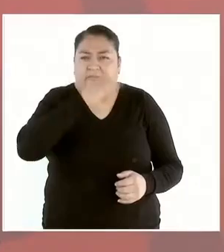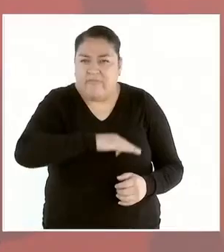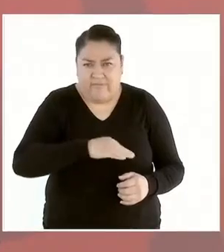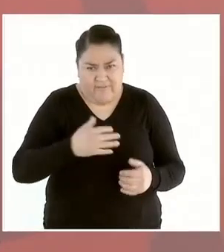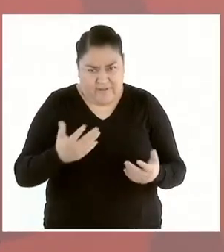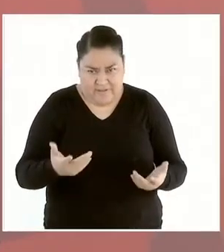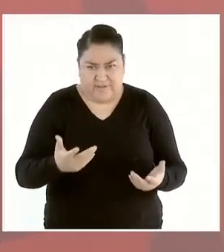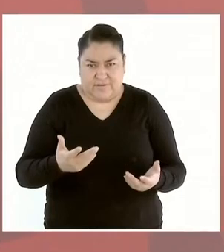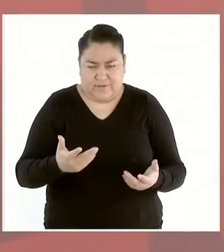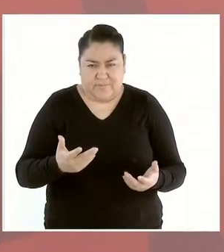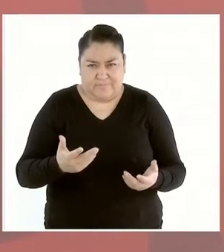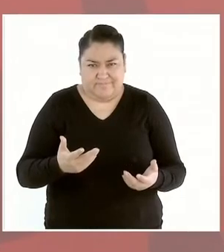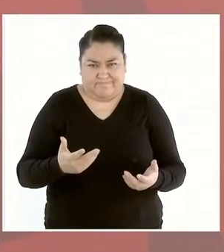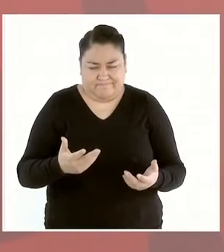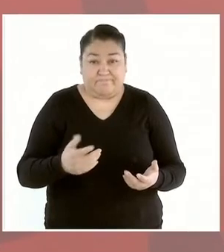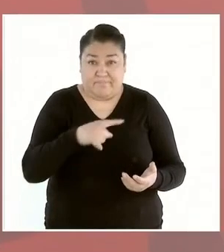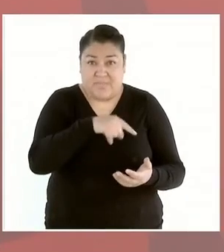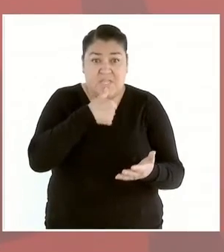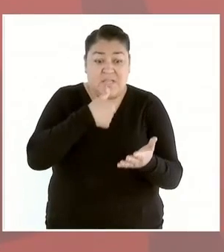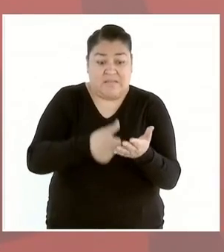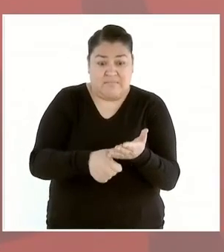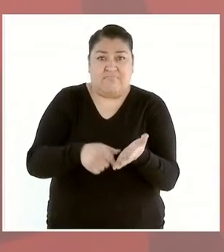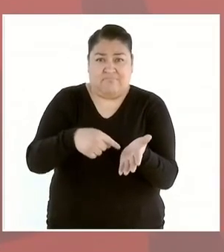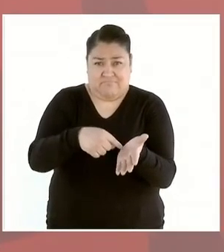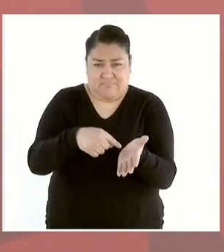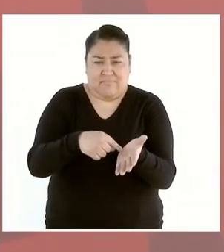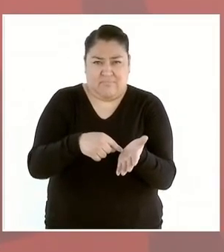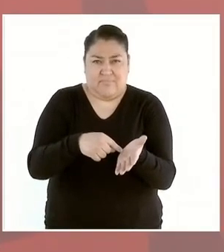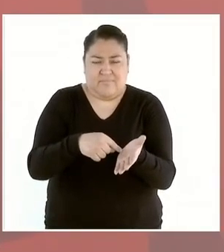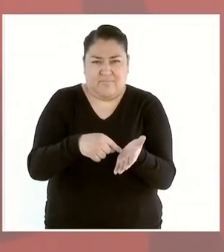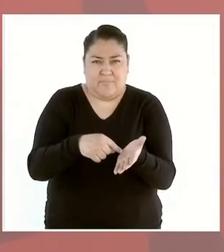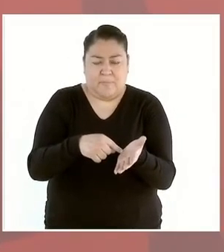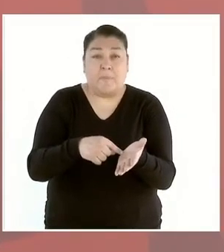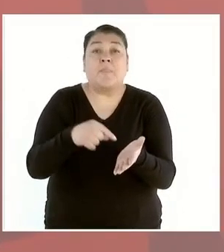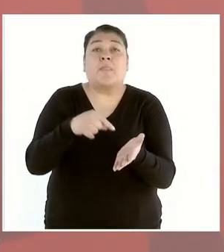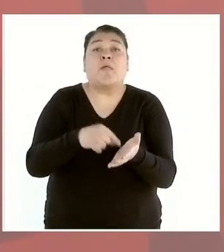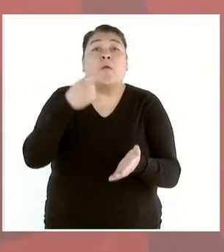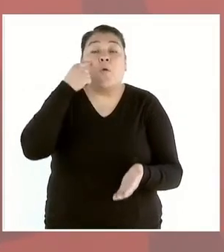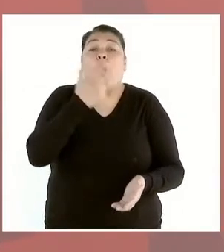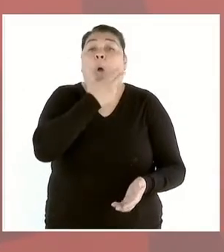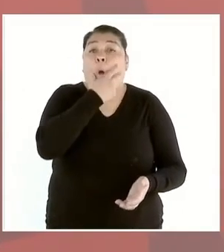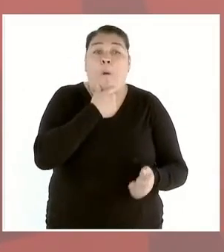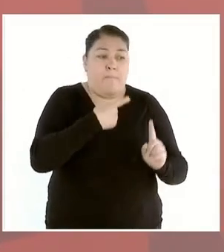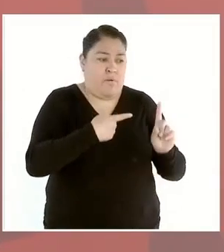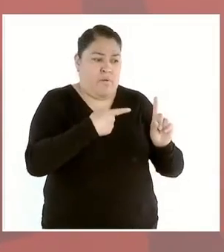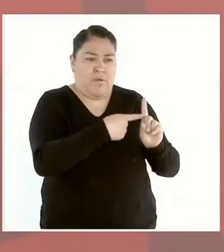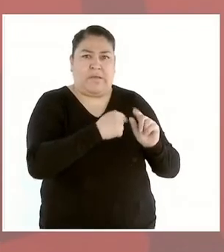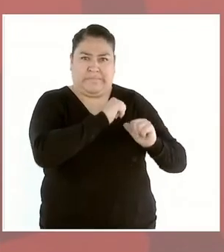a pesar de los esfuerzos de guillermo